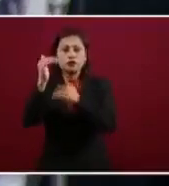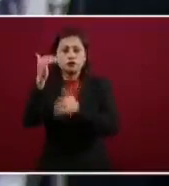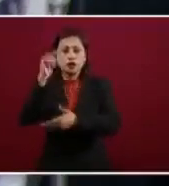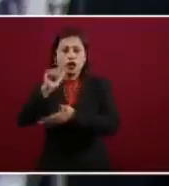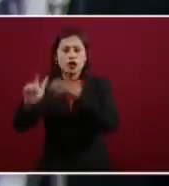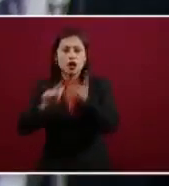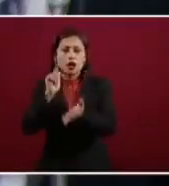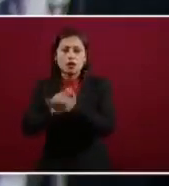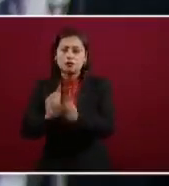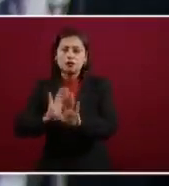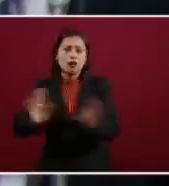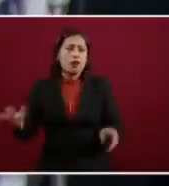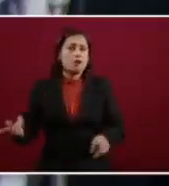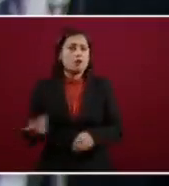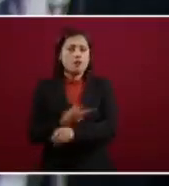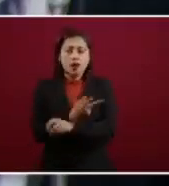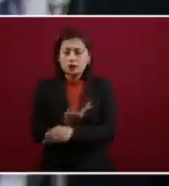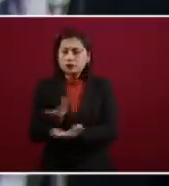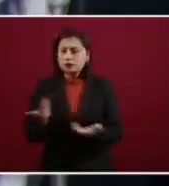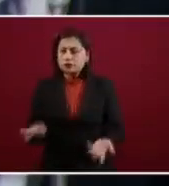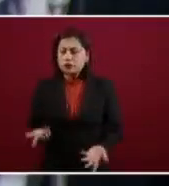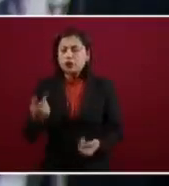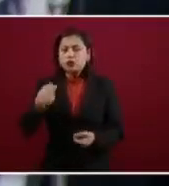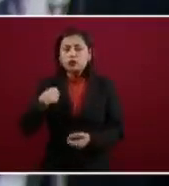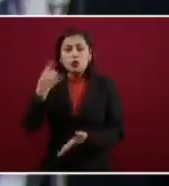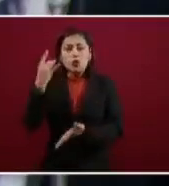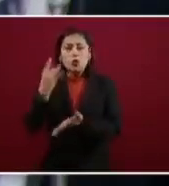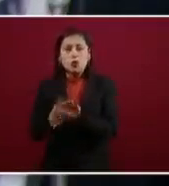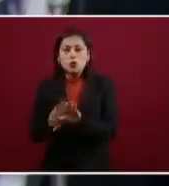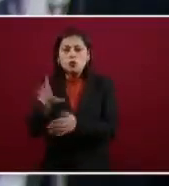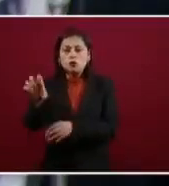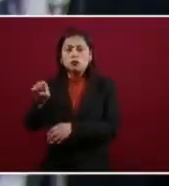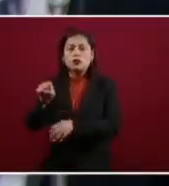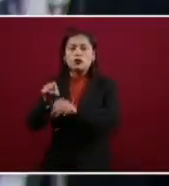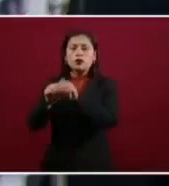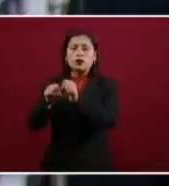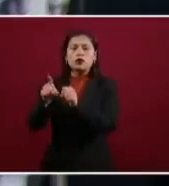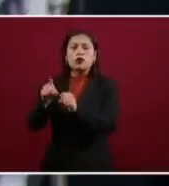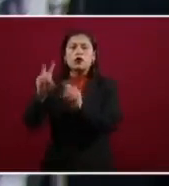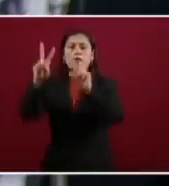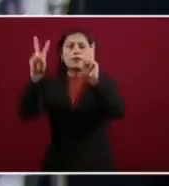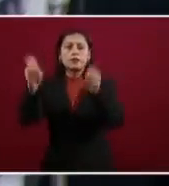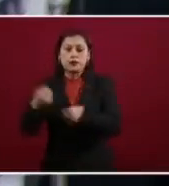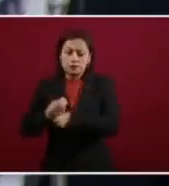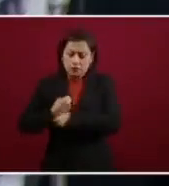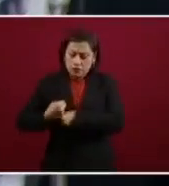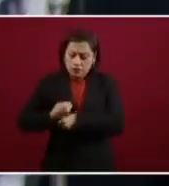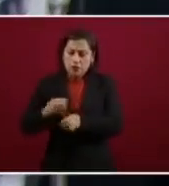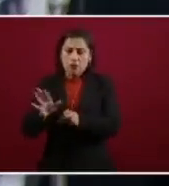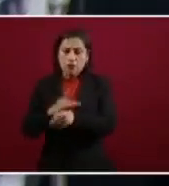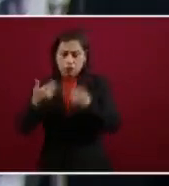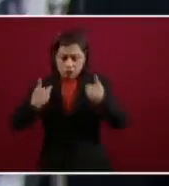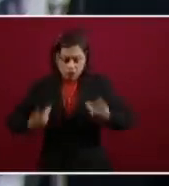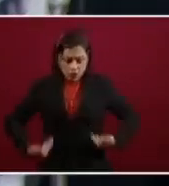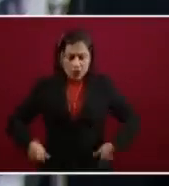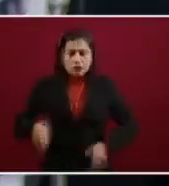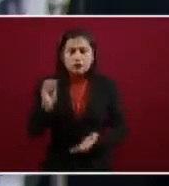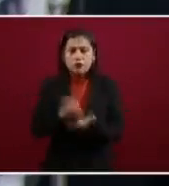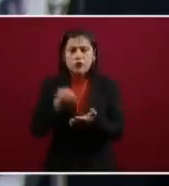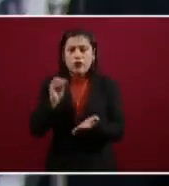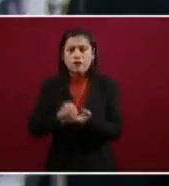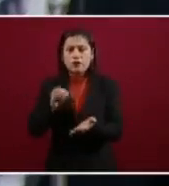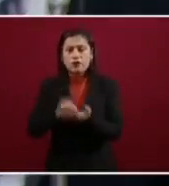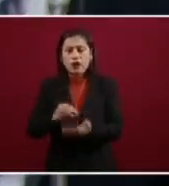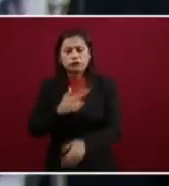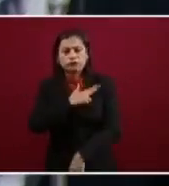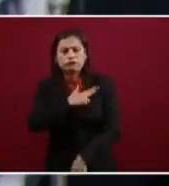en lo personal agarrando desde el hilo de la tortura sin las lesiones que no tienen un término pero nosotros